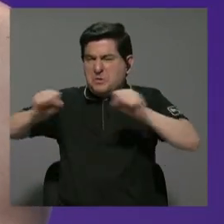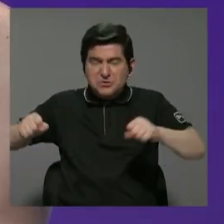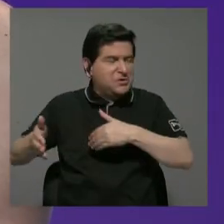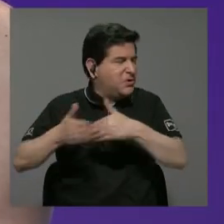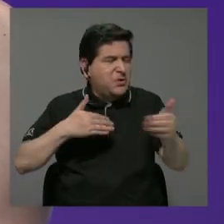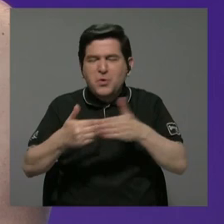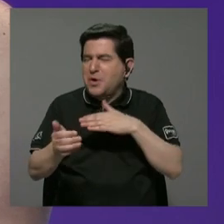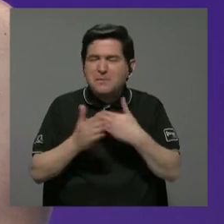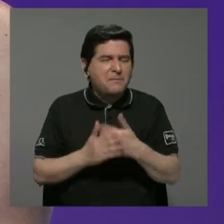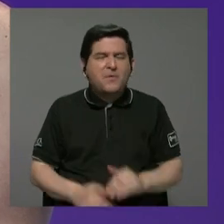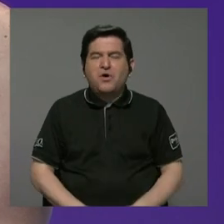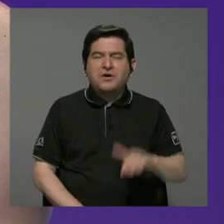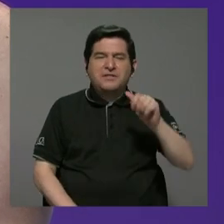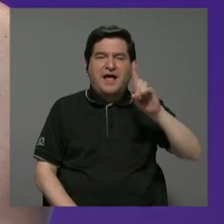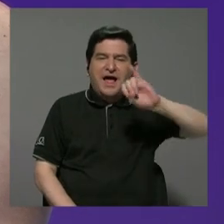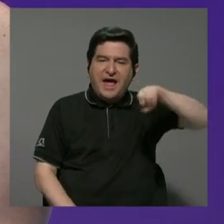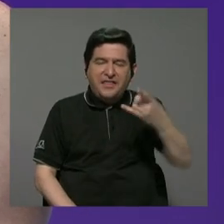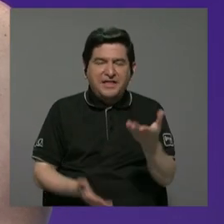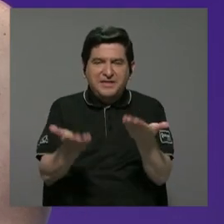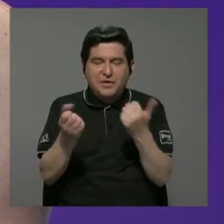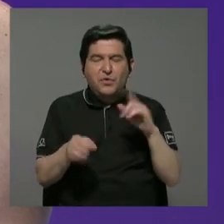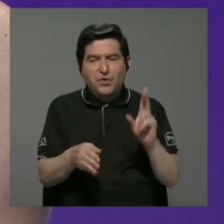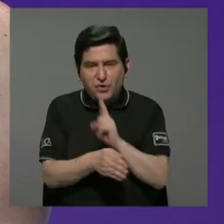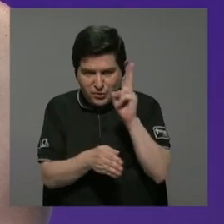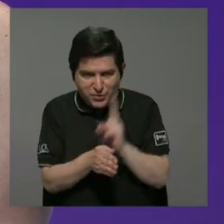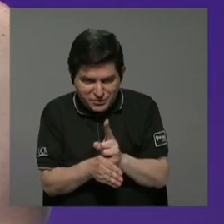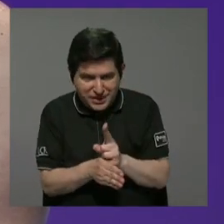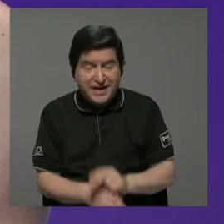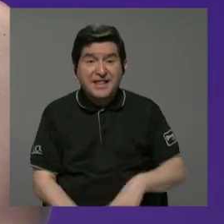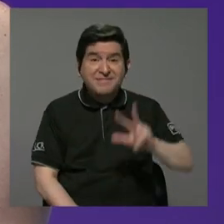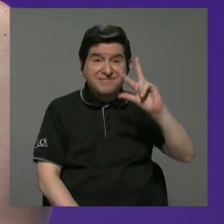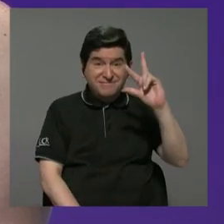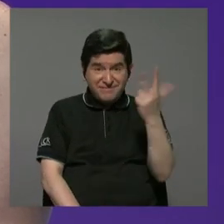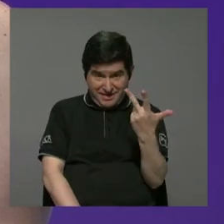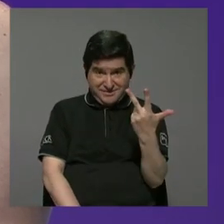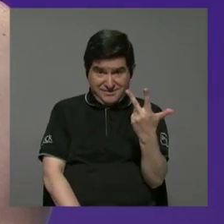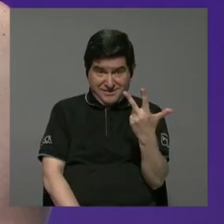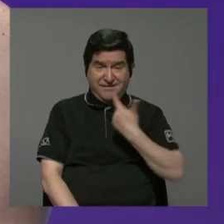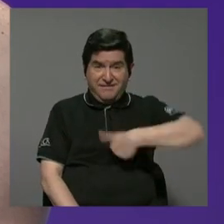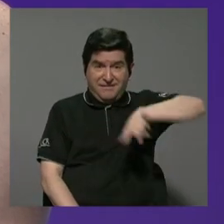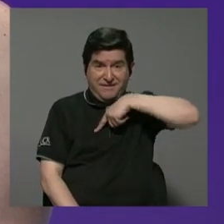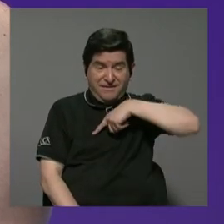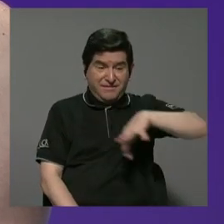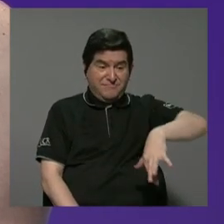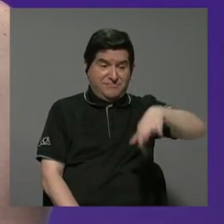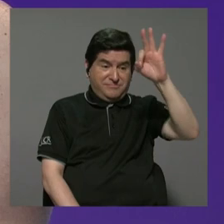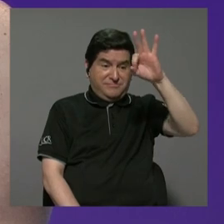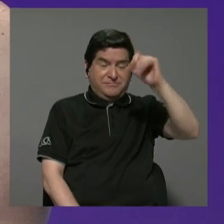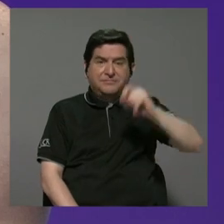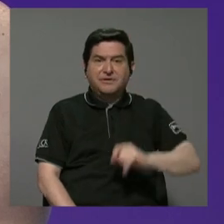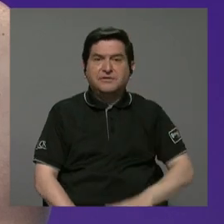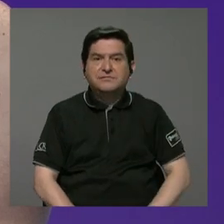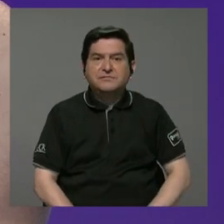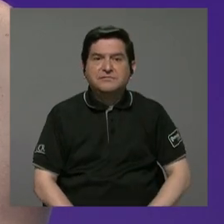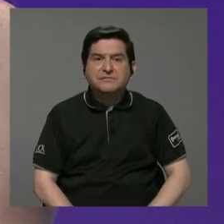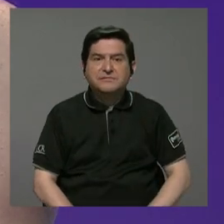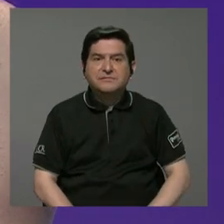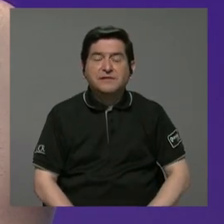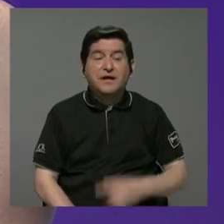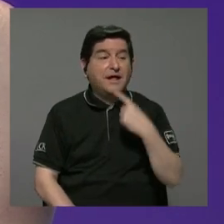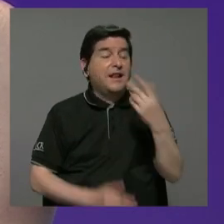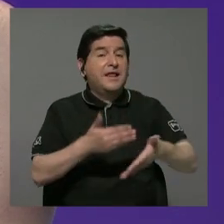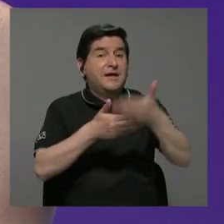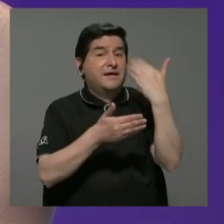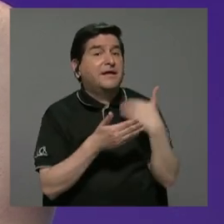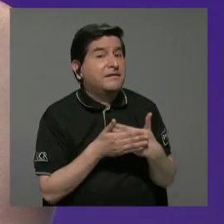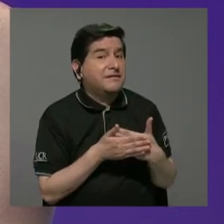usted el adjetivo que quiera. Y una tercera tendencia que hemos encontrado también es esta que te mencionaba al